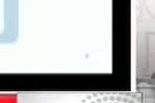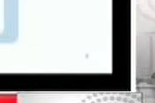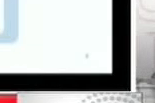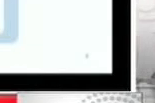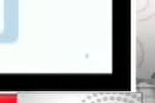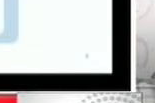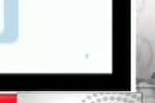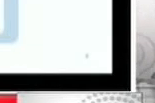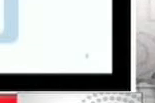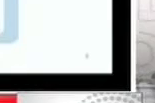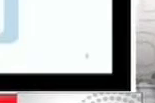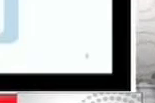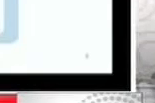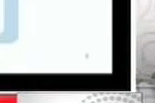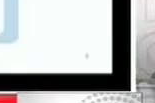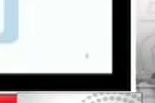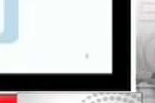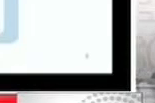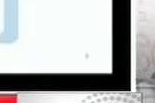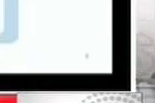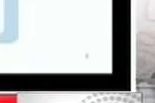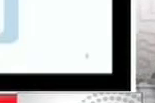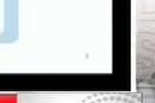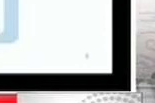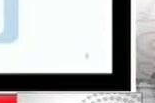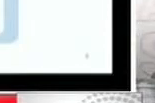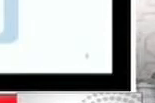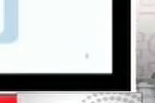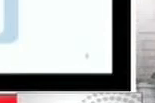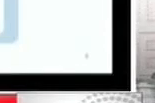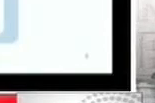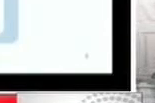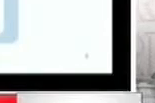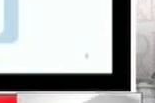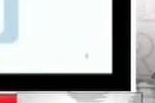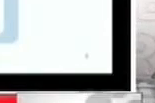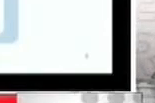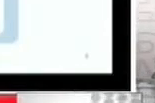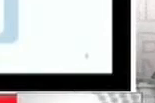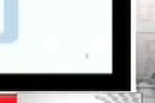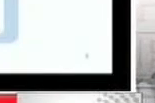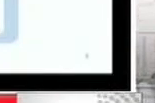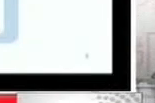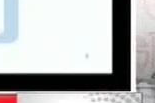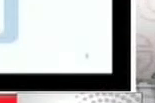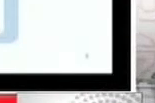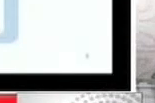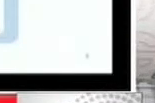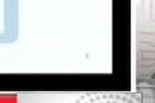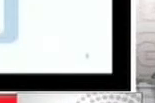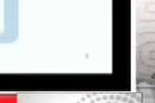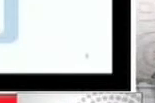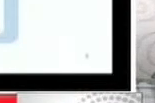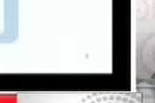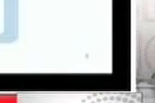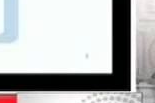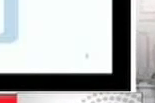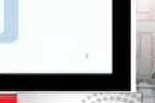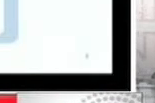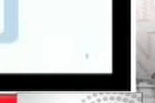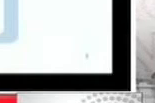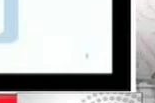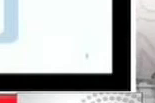de Ministros es la entidad responsable de la coordinación de las políticas